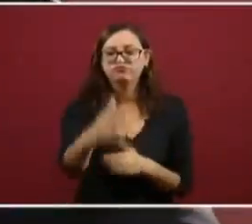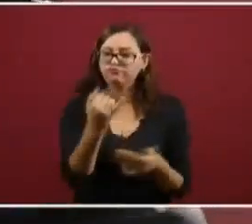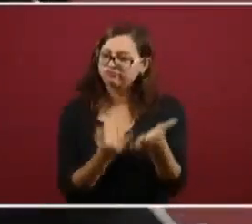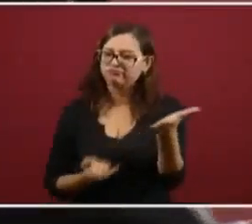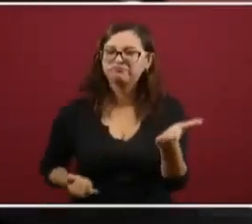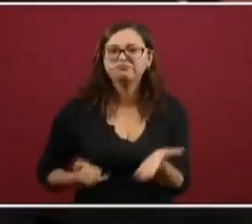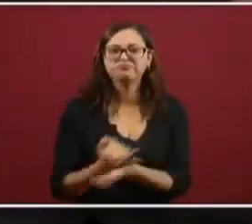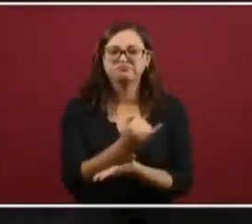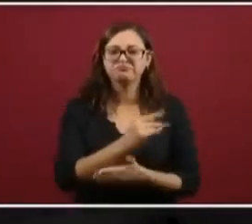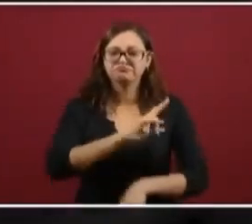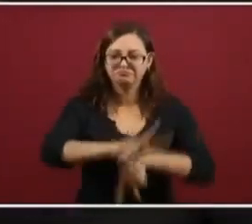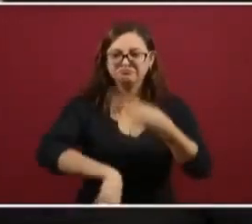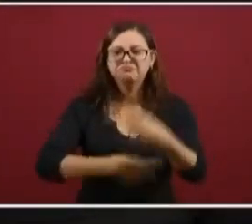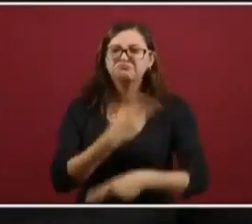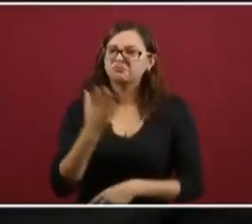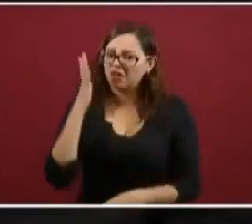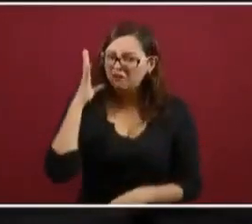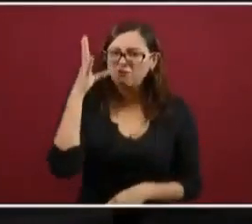no